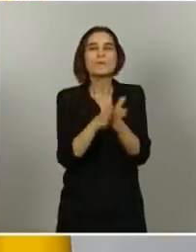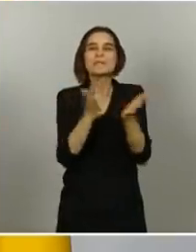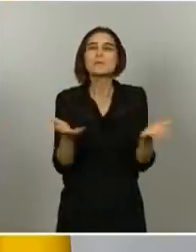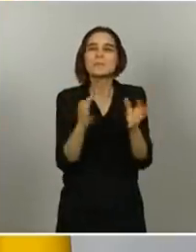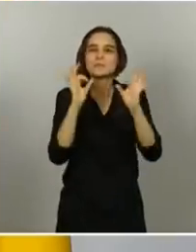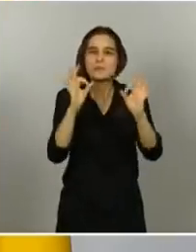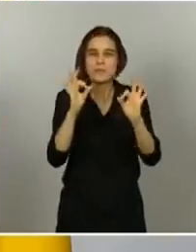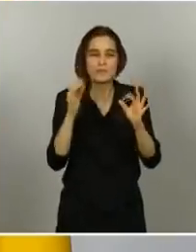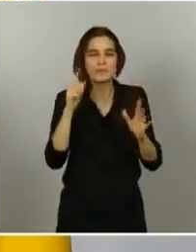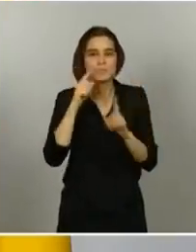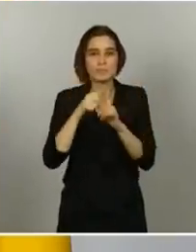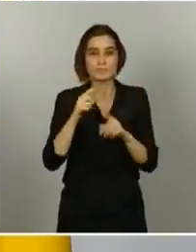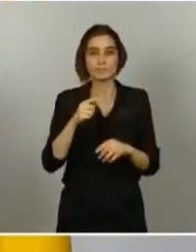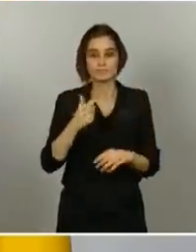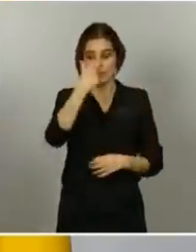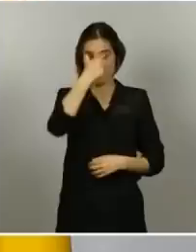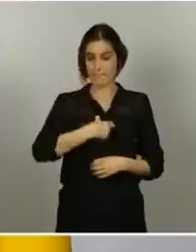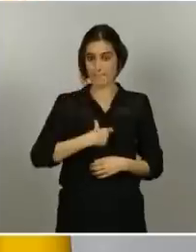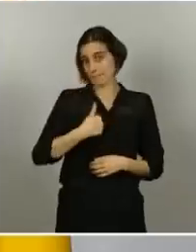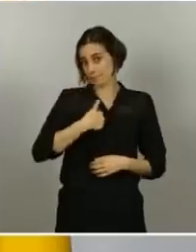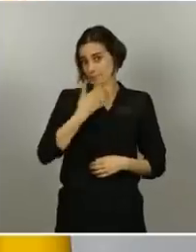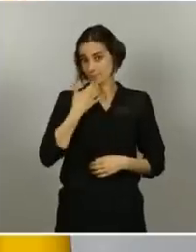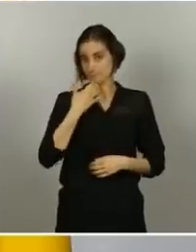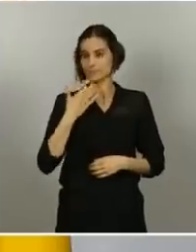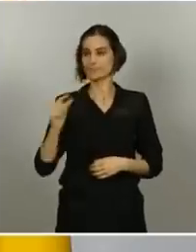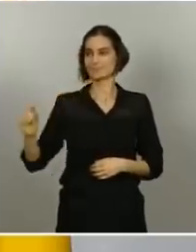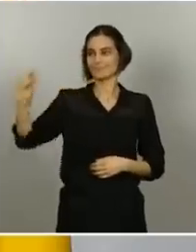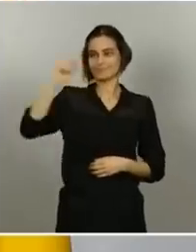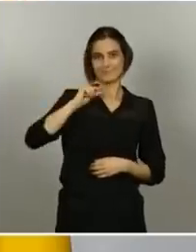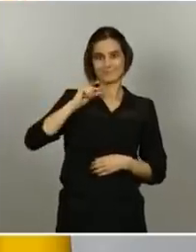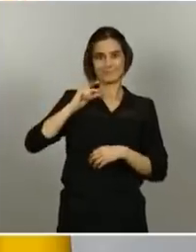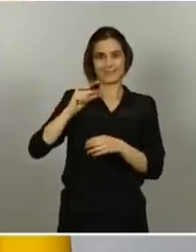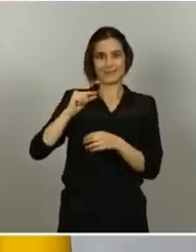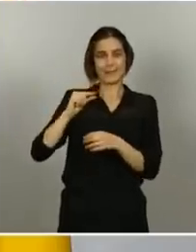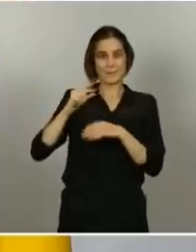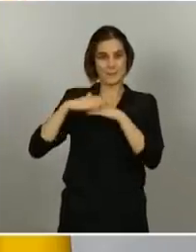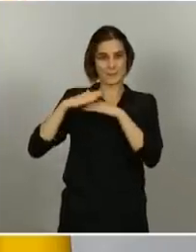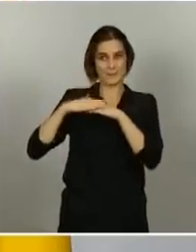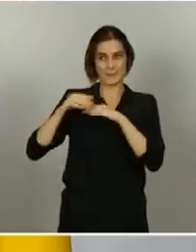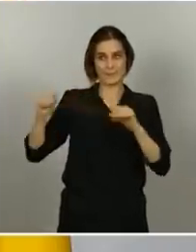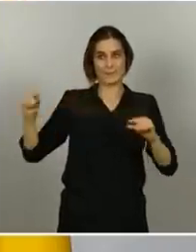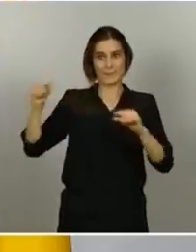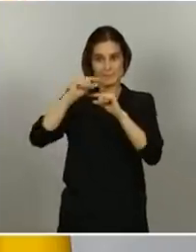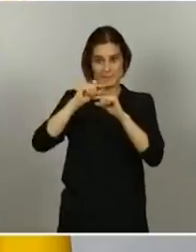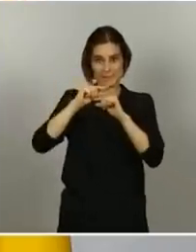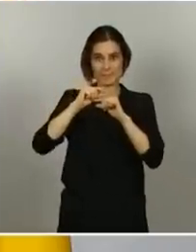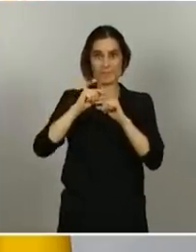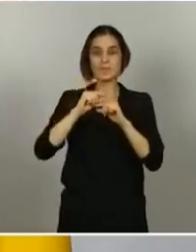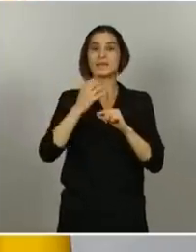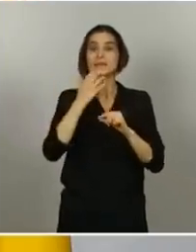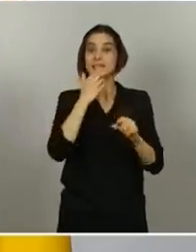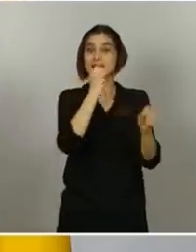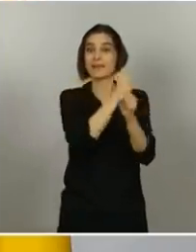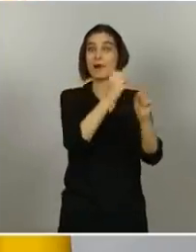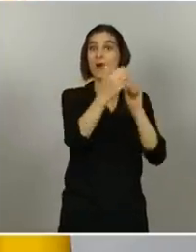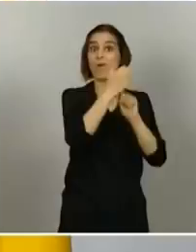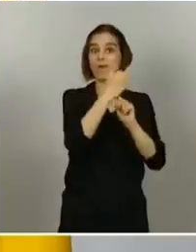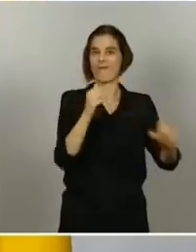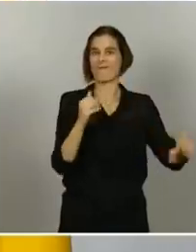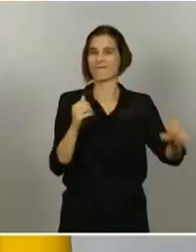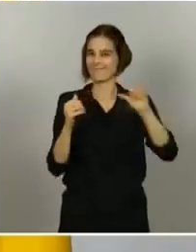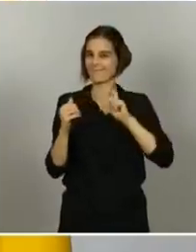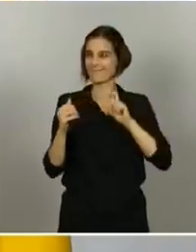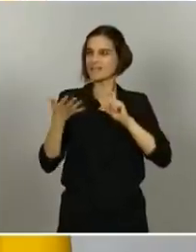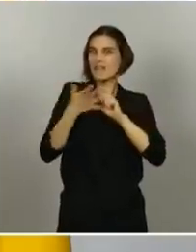que reciben o ingreso mínimo conseguir un trabajo nunca poda suponer unha perdida de ingresos os detalles concretos do estímulo ao